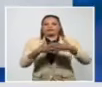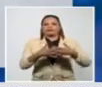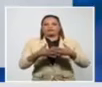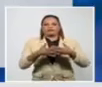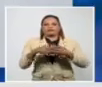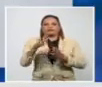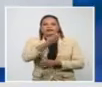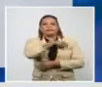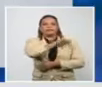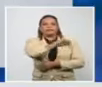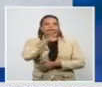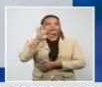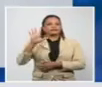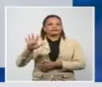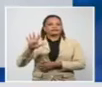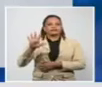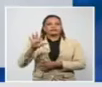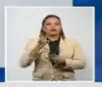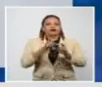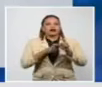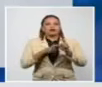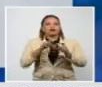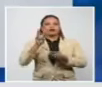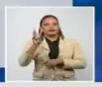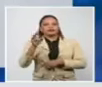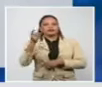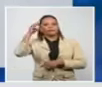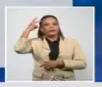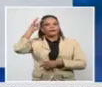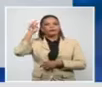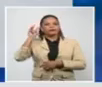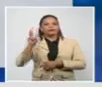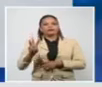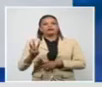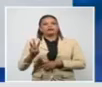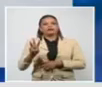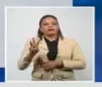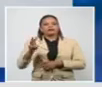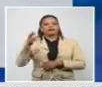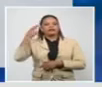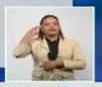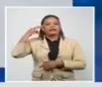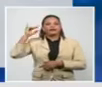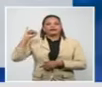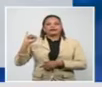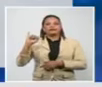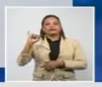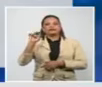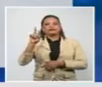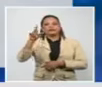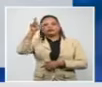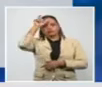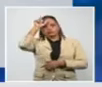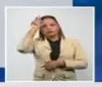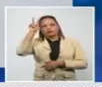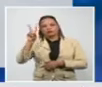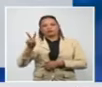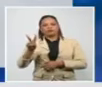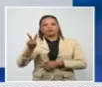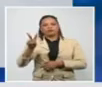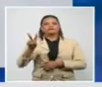5, de Angola y México 3 de cada uno, de Haití y Turquía 2 de cada